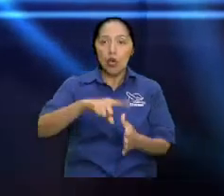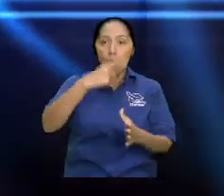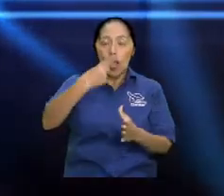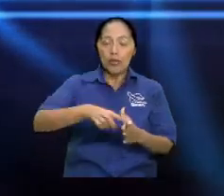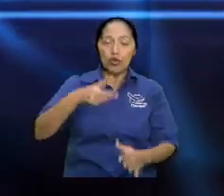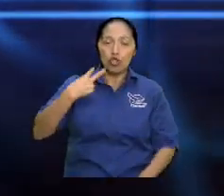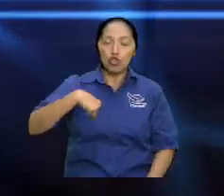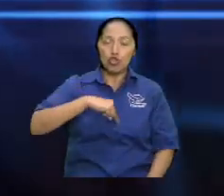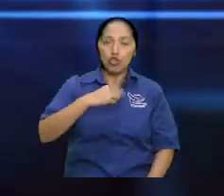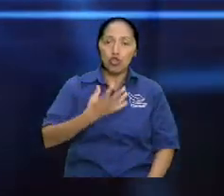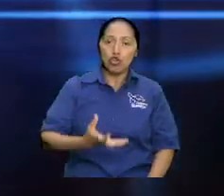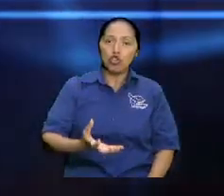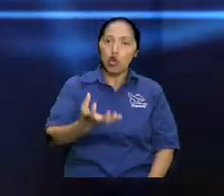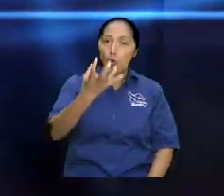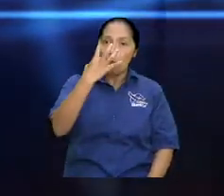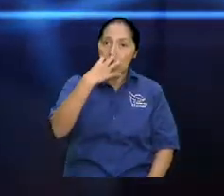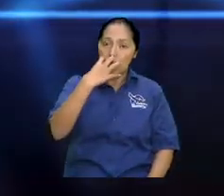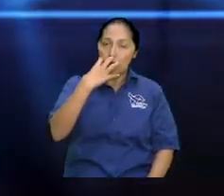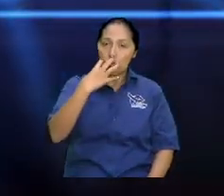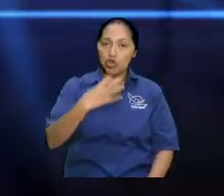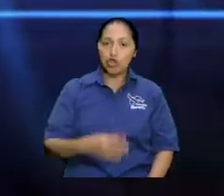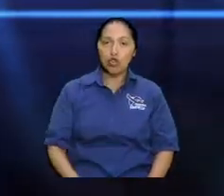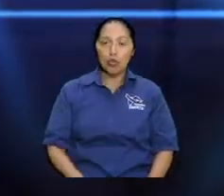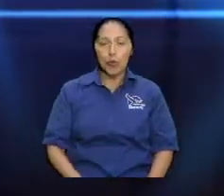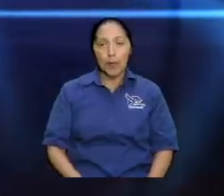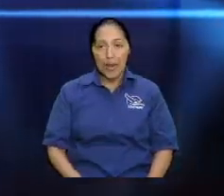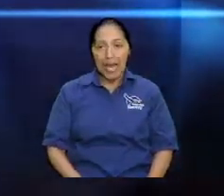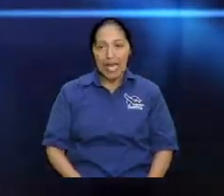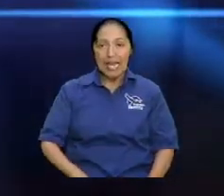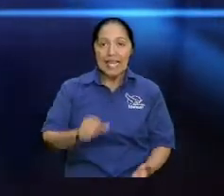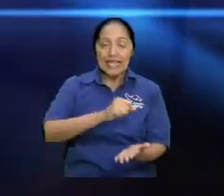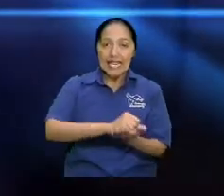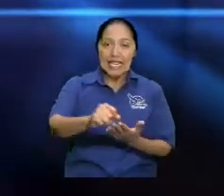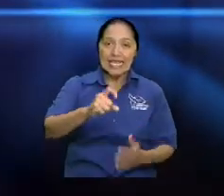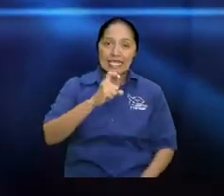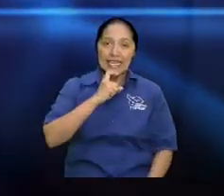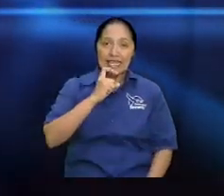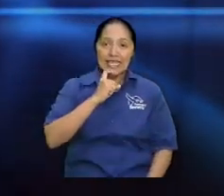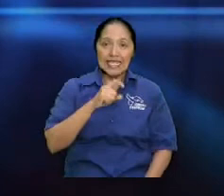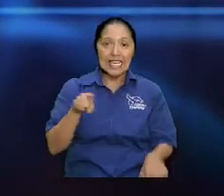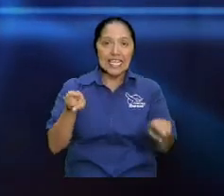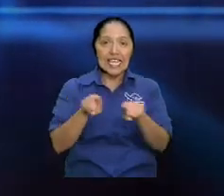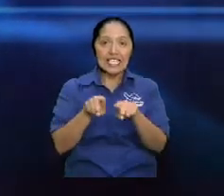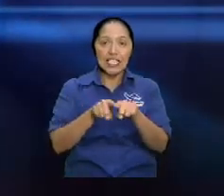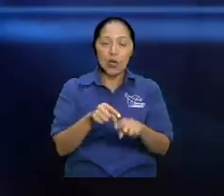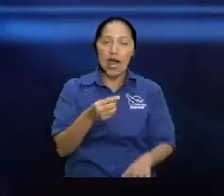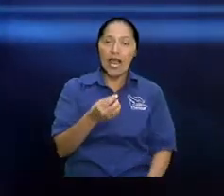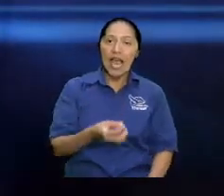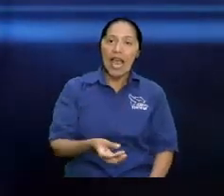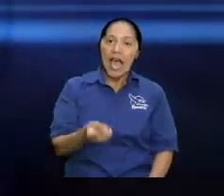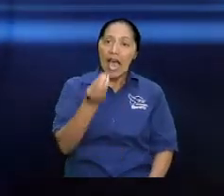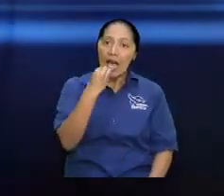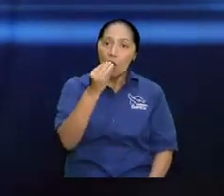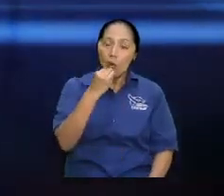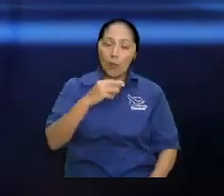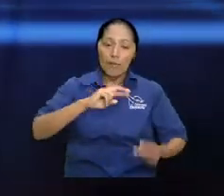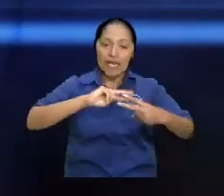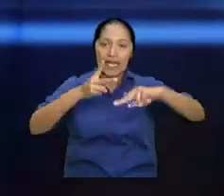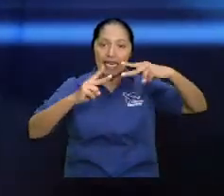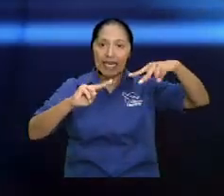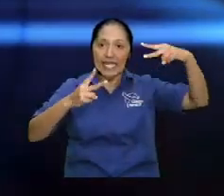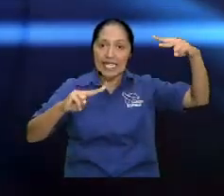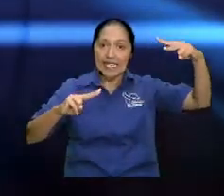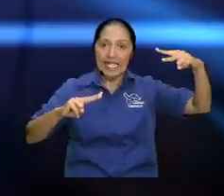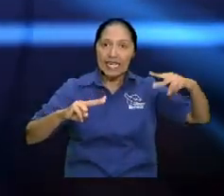Santa Cena, estamos comiendo genética de vencedores para vencer todas aquellas cosas que están